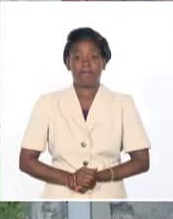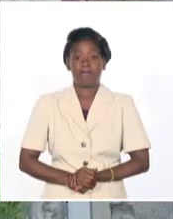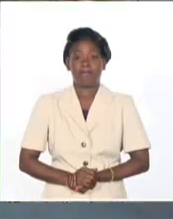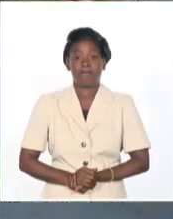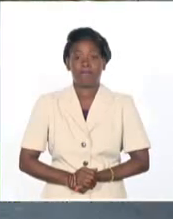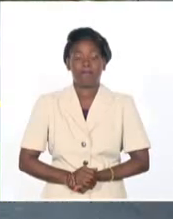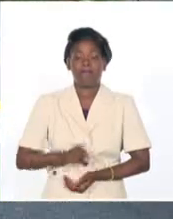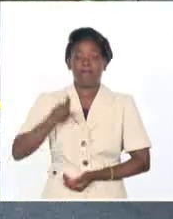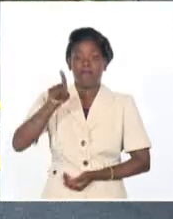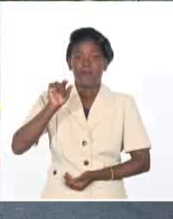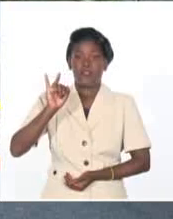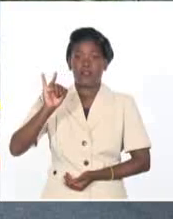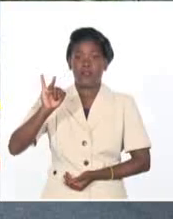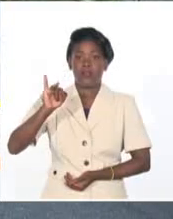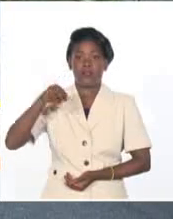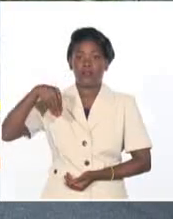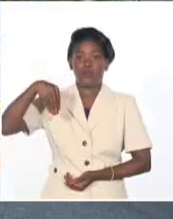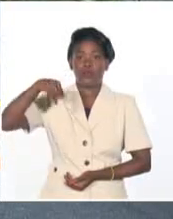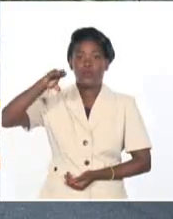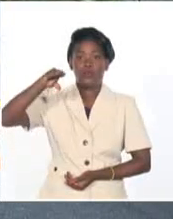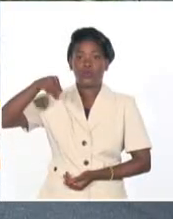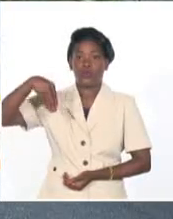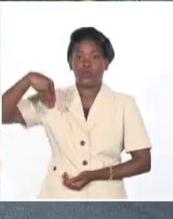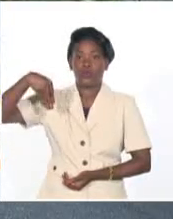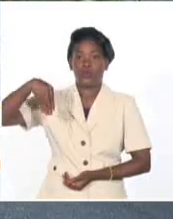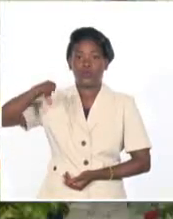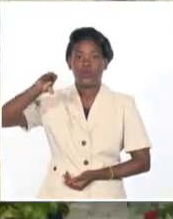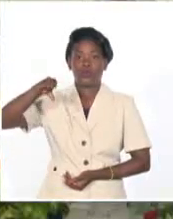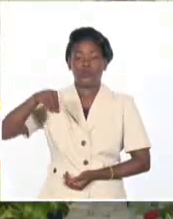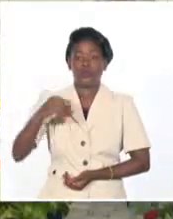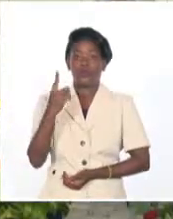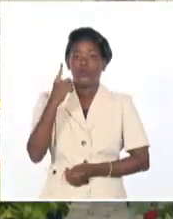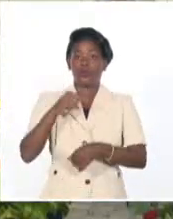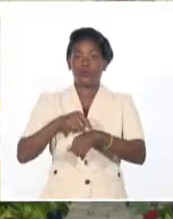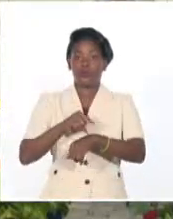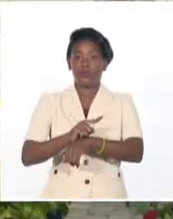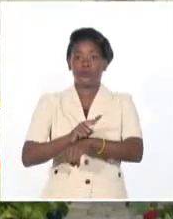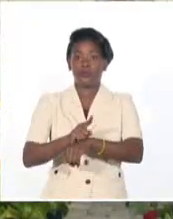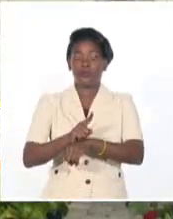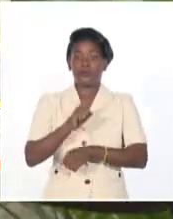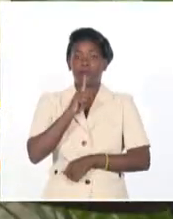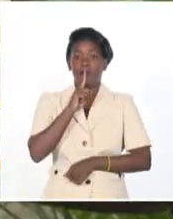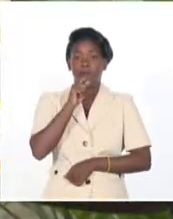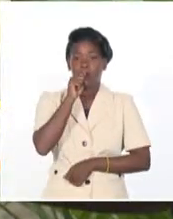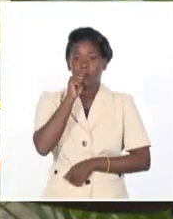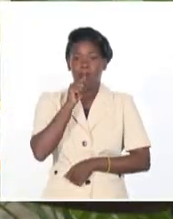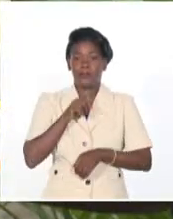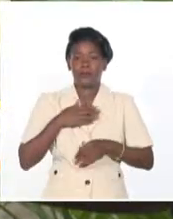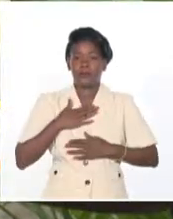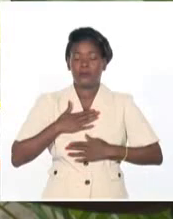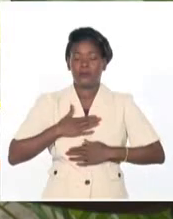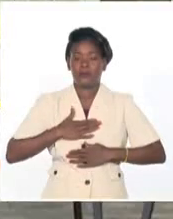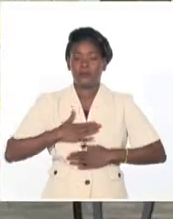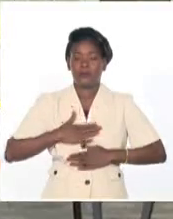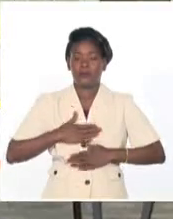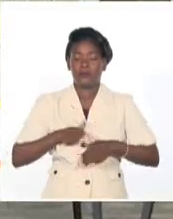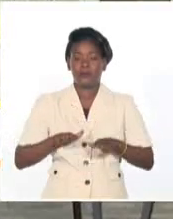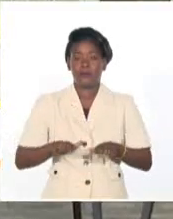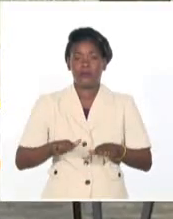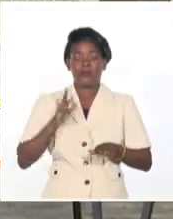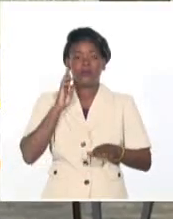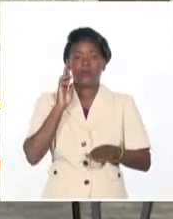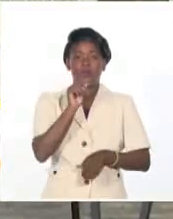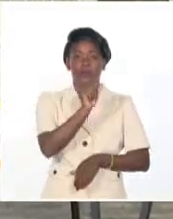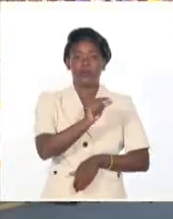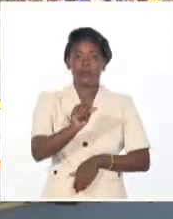Diecisiete campanadas y un minuto de silencio para recordar a los caídos en el cumplimiento del deber durante el incendio de grandes proporciones en la